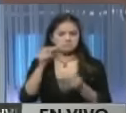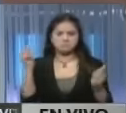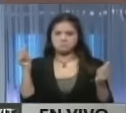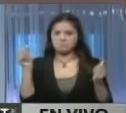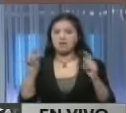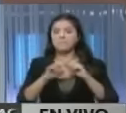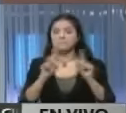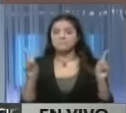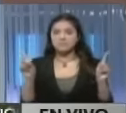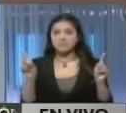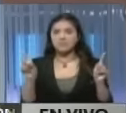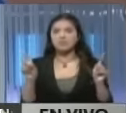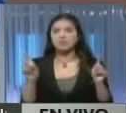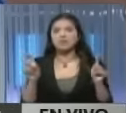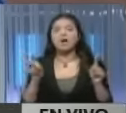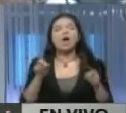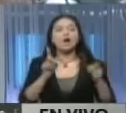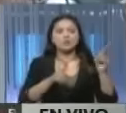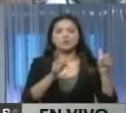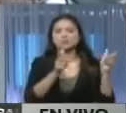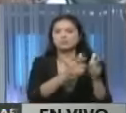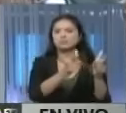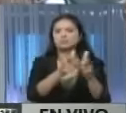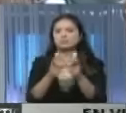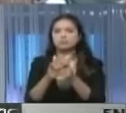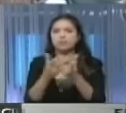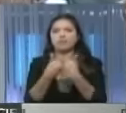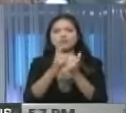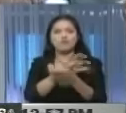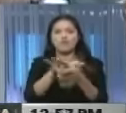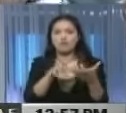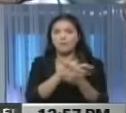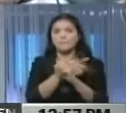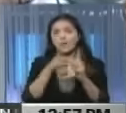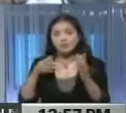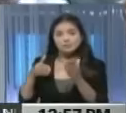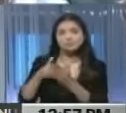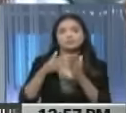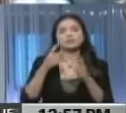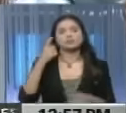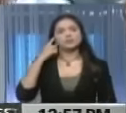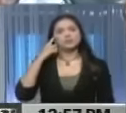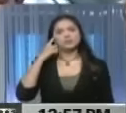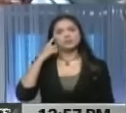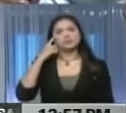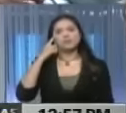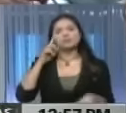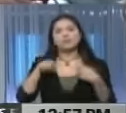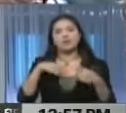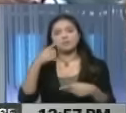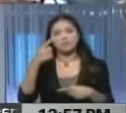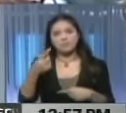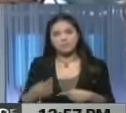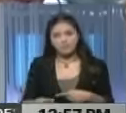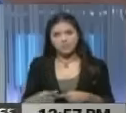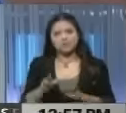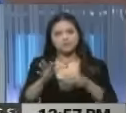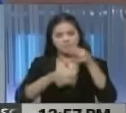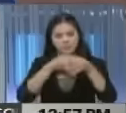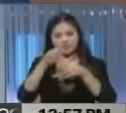pesar de ello, con actos violentos. Y eso me va a remitir a una reflexión posterior que haré sobre